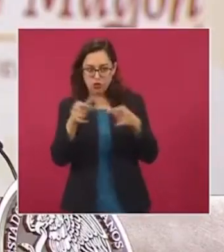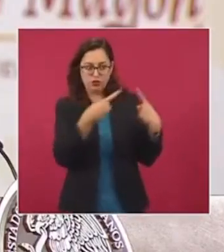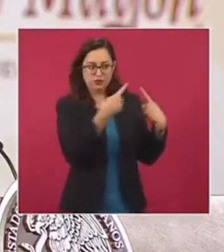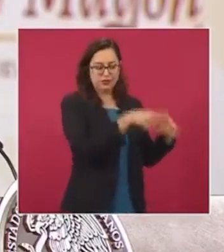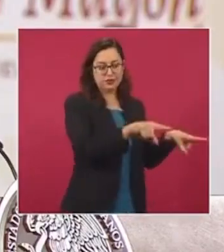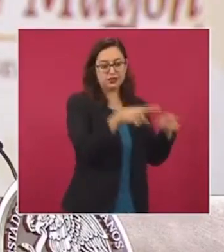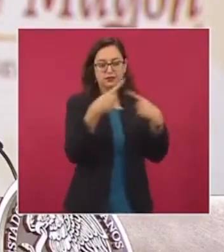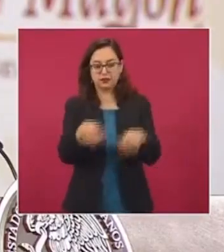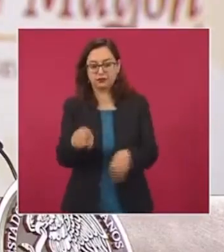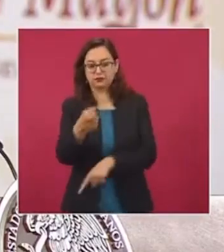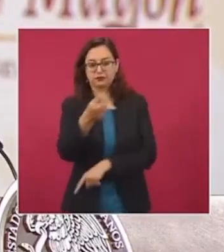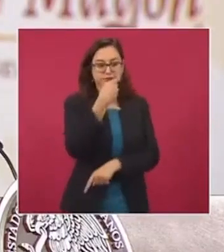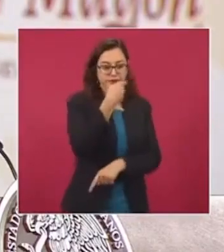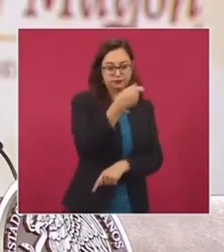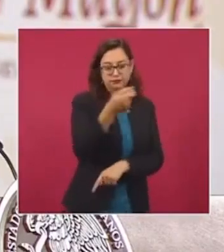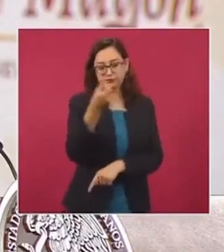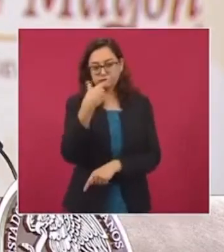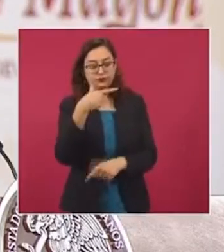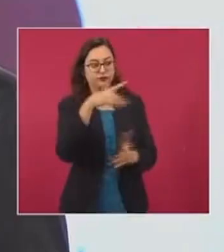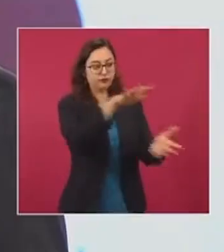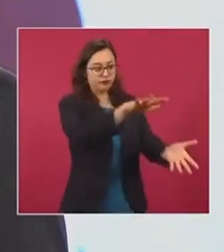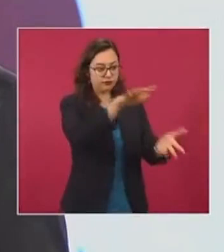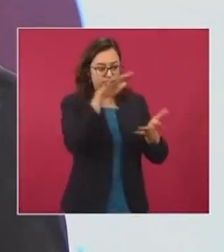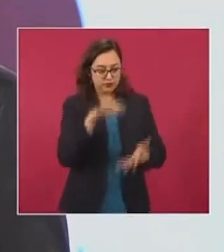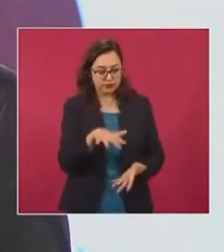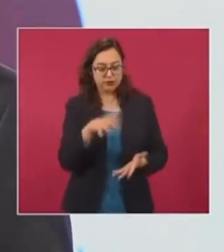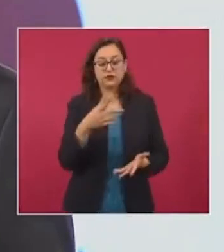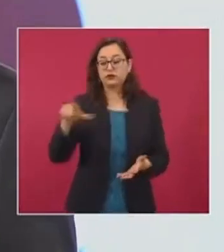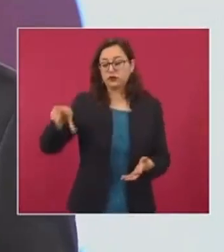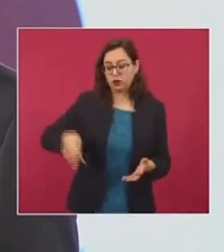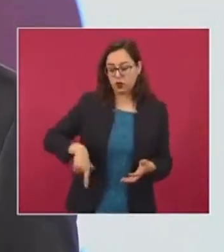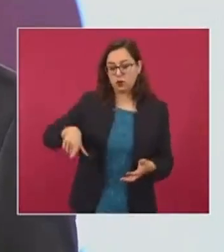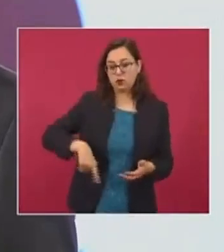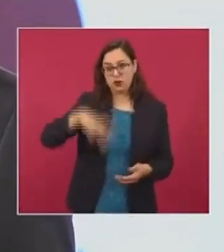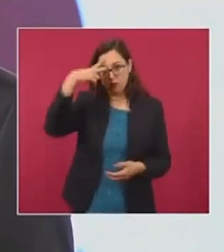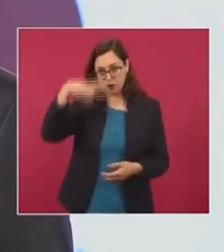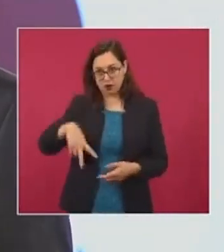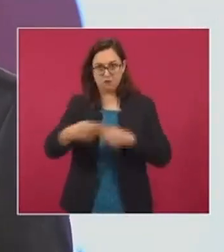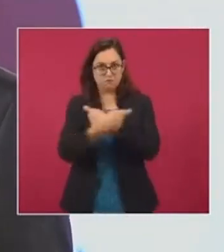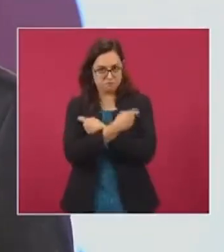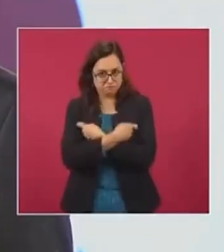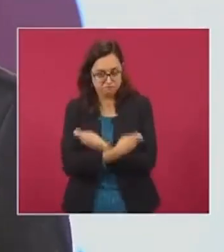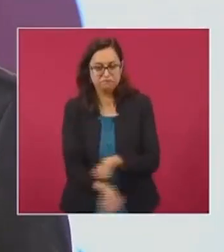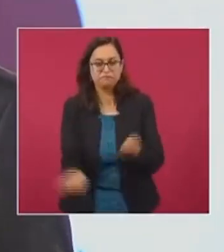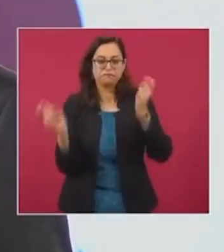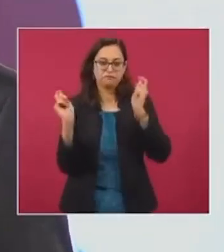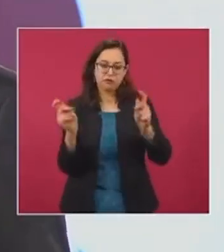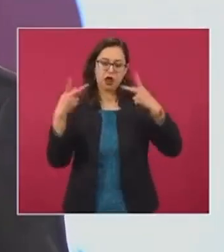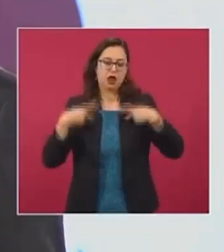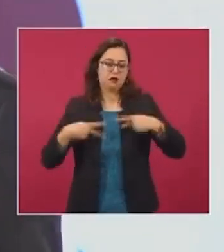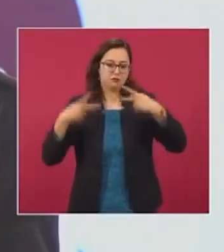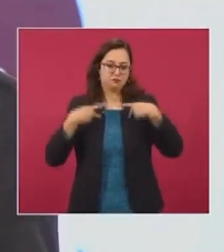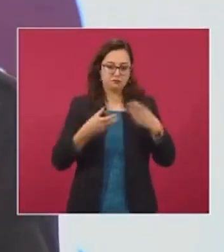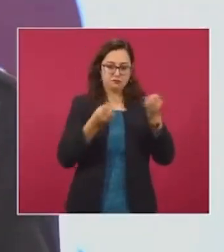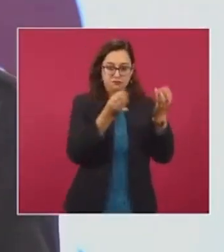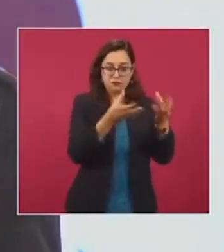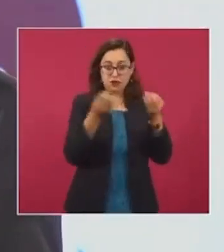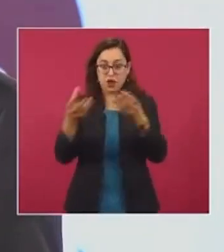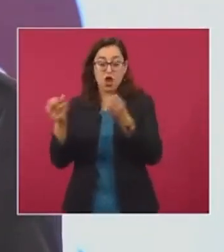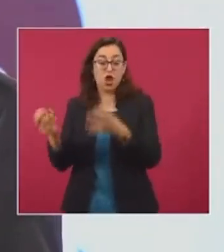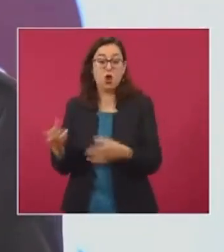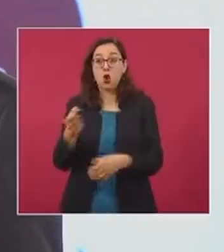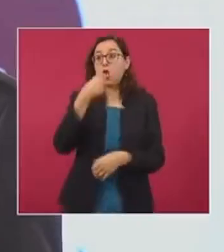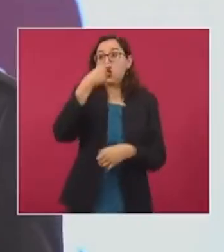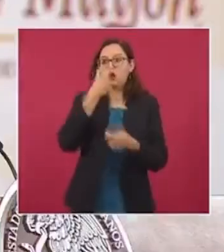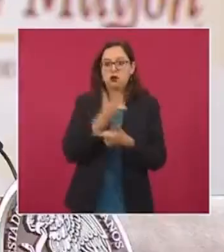será igual que la vacunación un programa del gobierno de méxico para que estos medicamentos lleguen directamente a las personas que